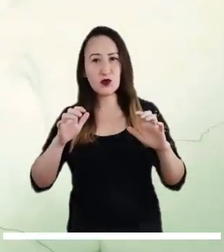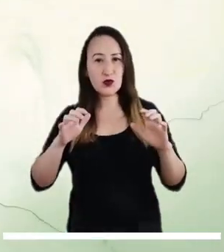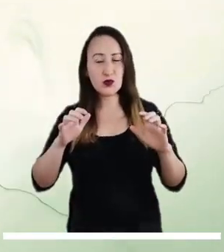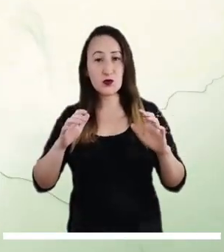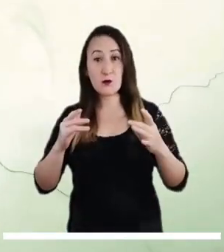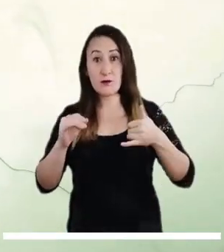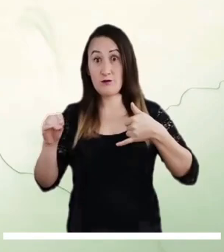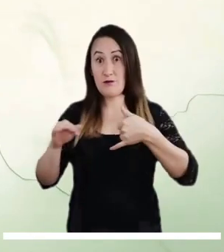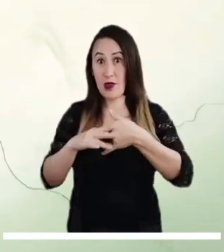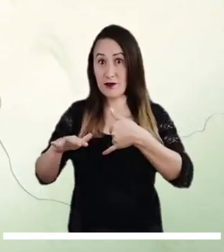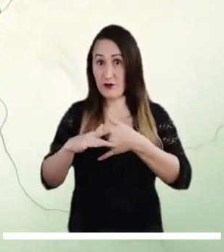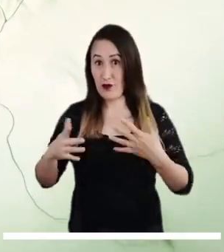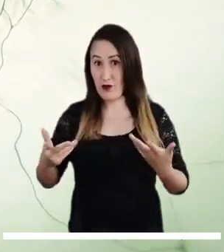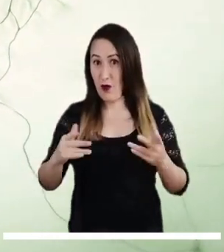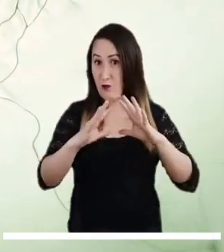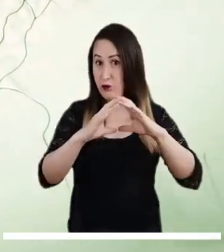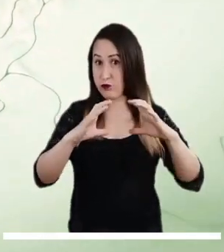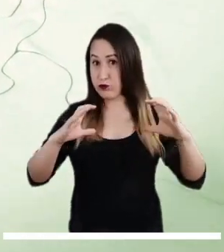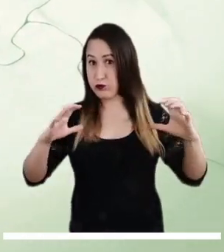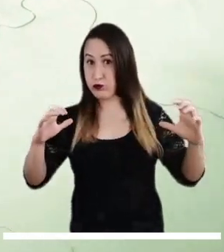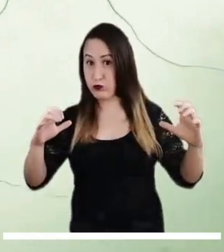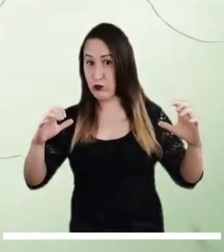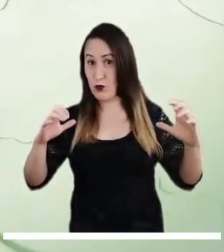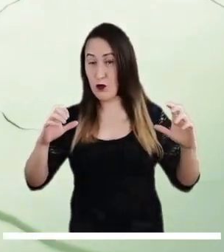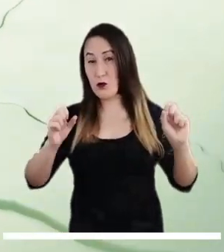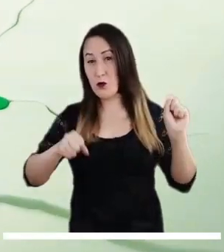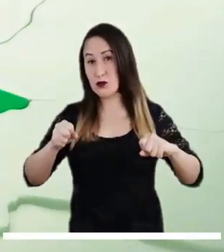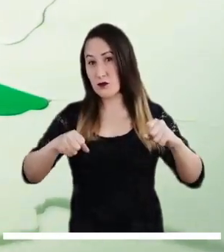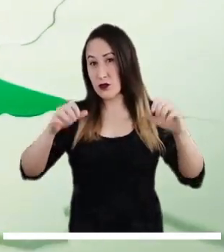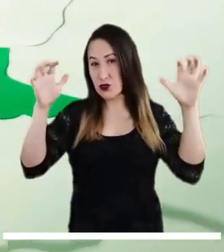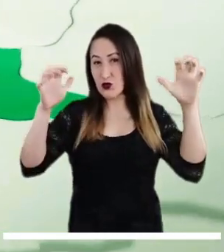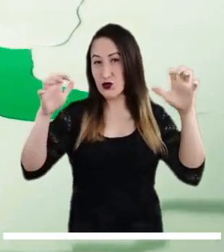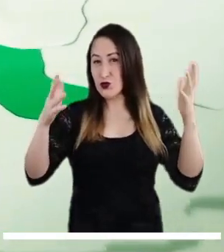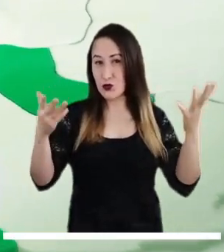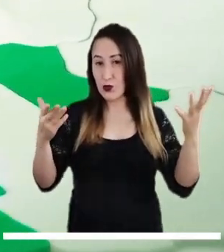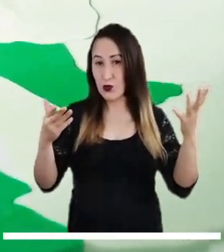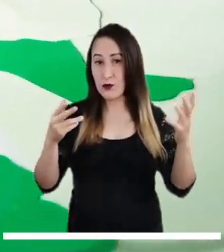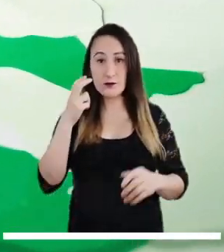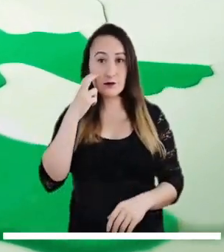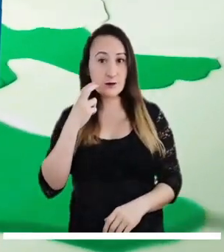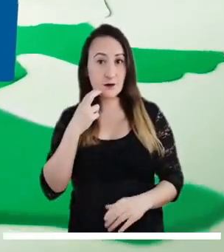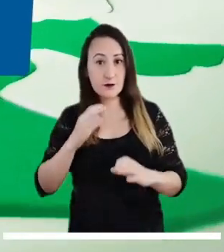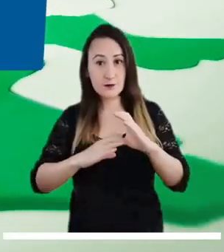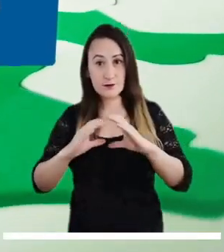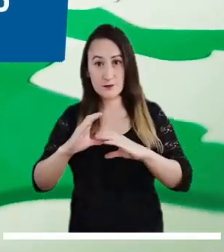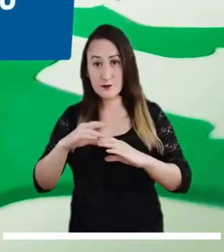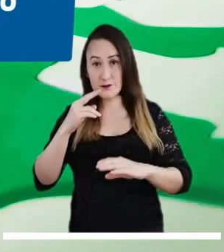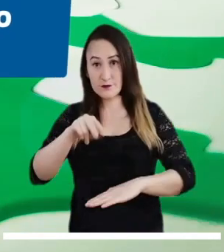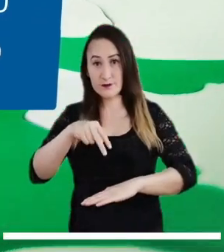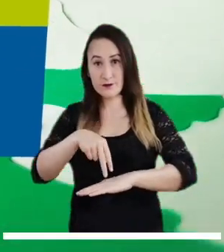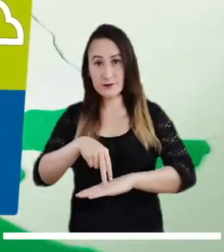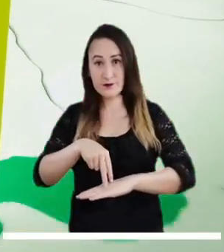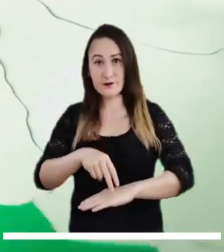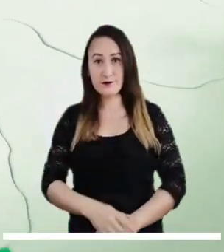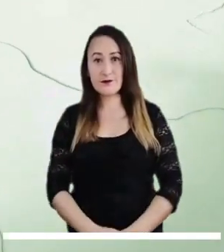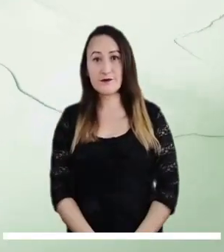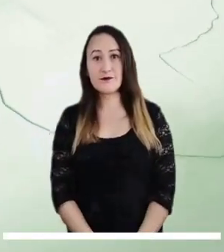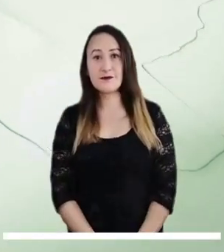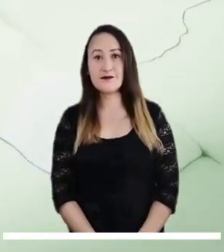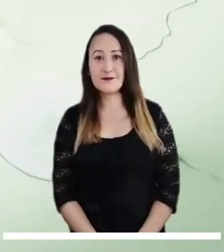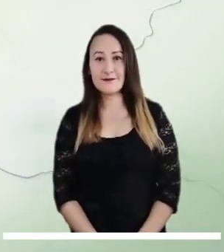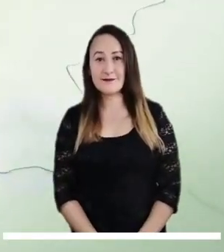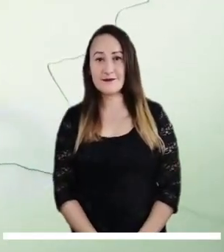intermitentes. El Pacífico advierte tarde con cielo cubierto y posibles lluvias locales sobre Chocó, Cauca y Nariño.